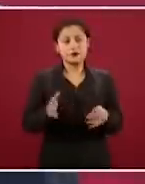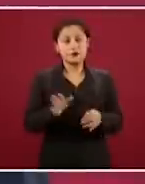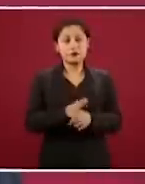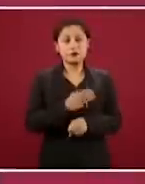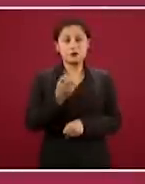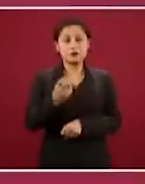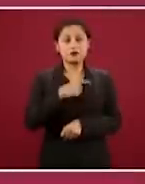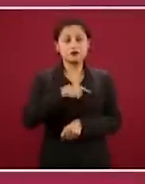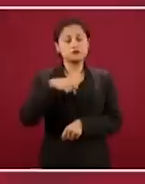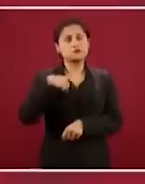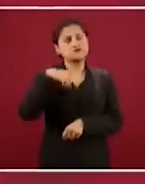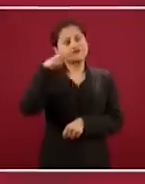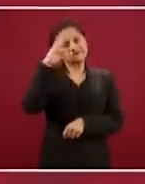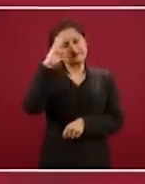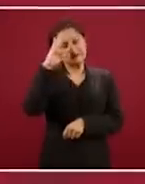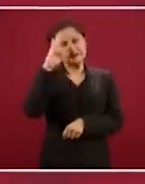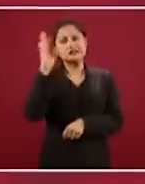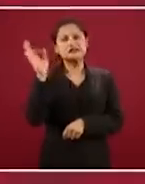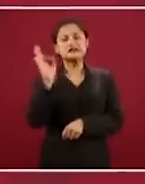se tiene